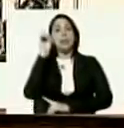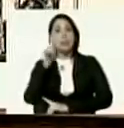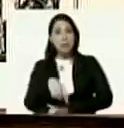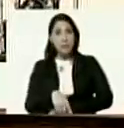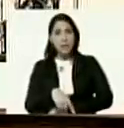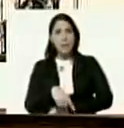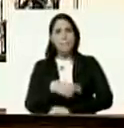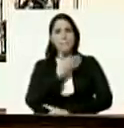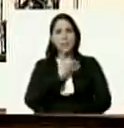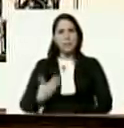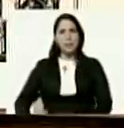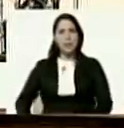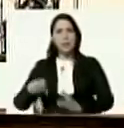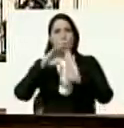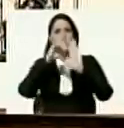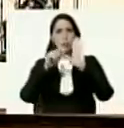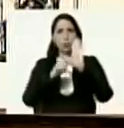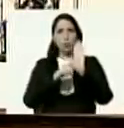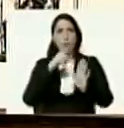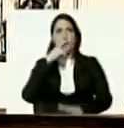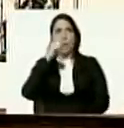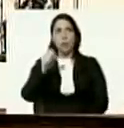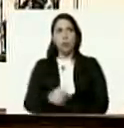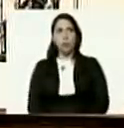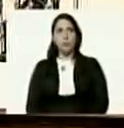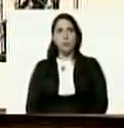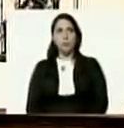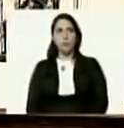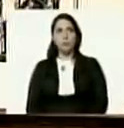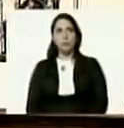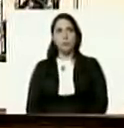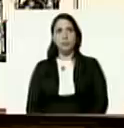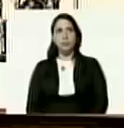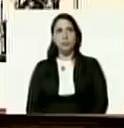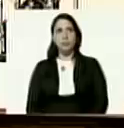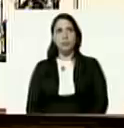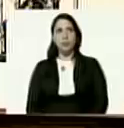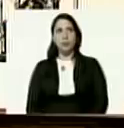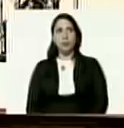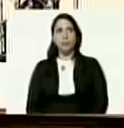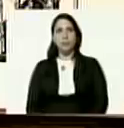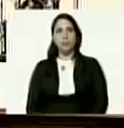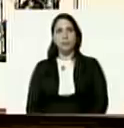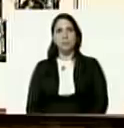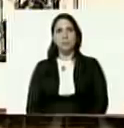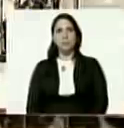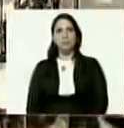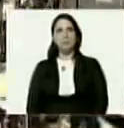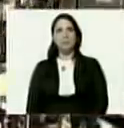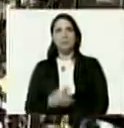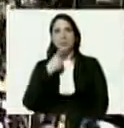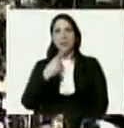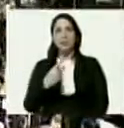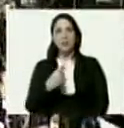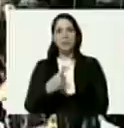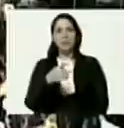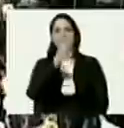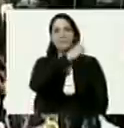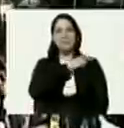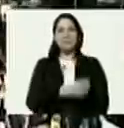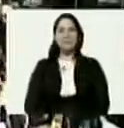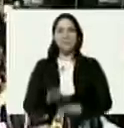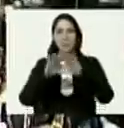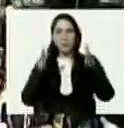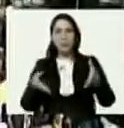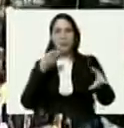el presidente constitucional Nicolás Maduro precisaba al jefe de la mesa de